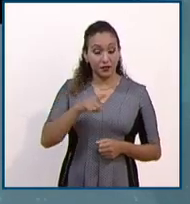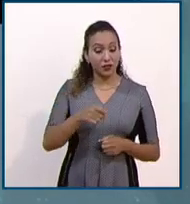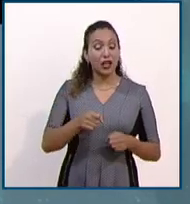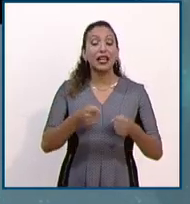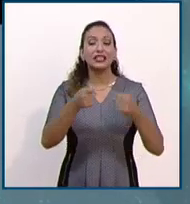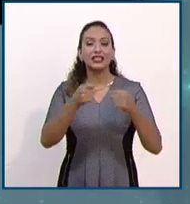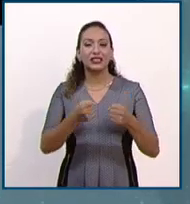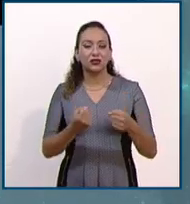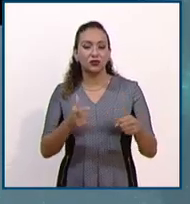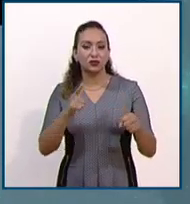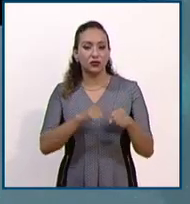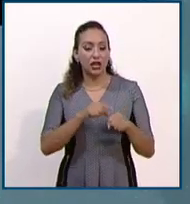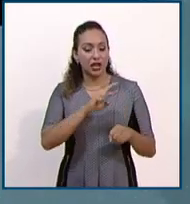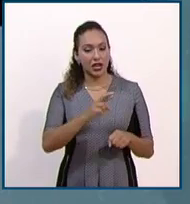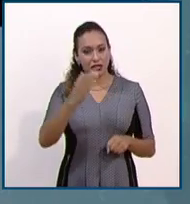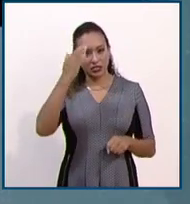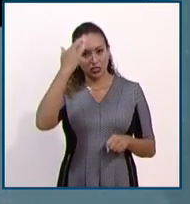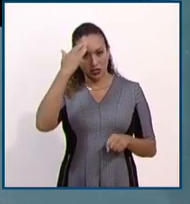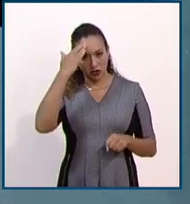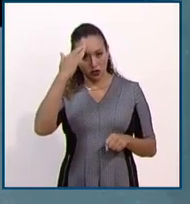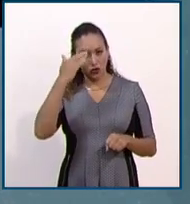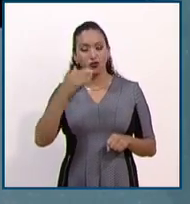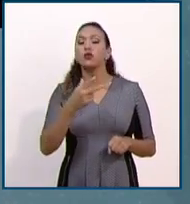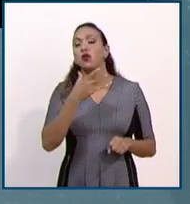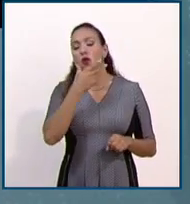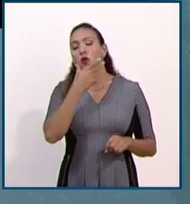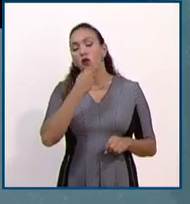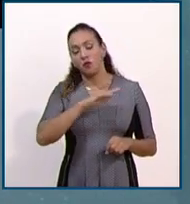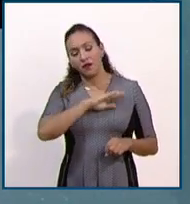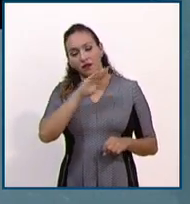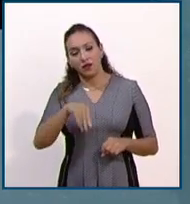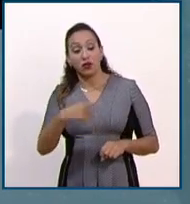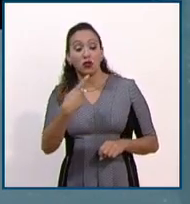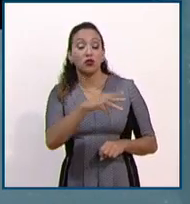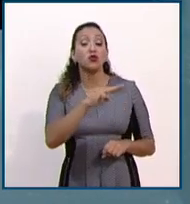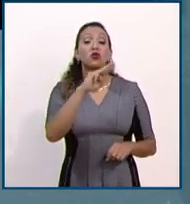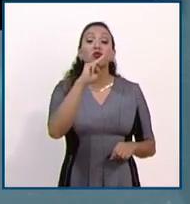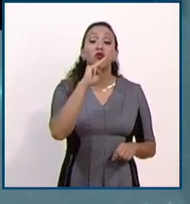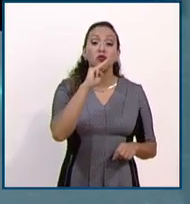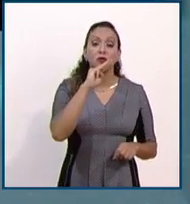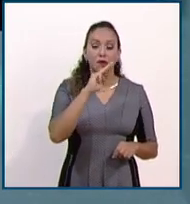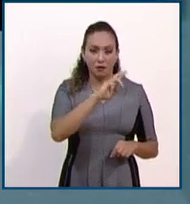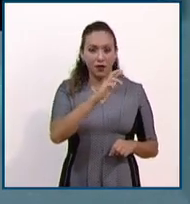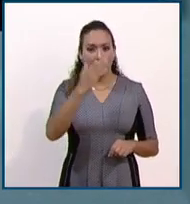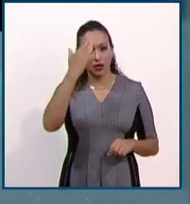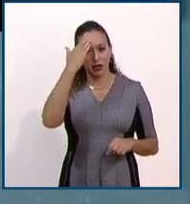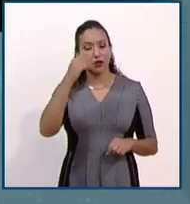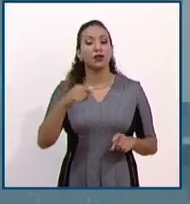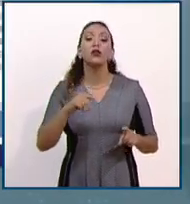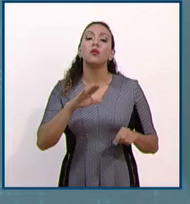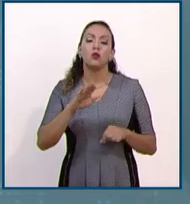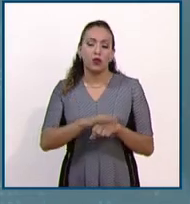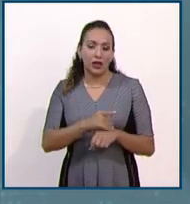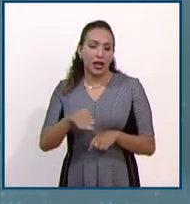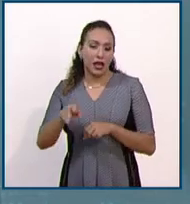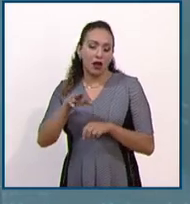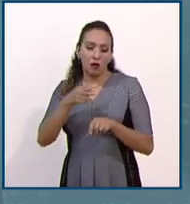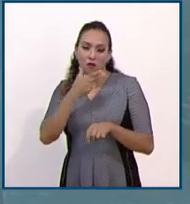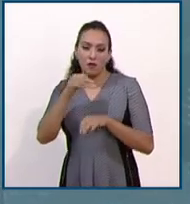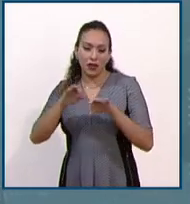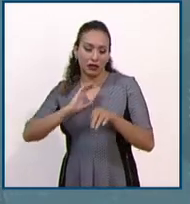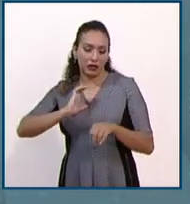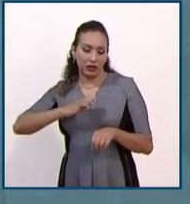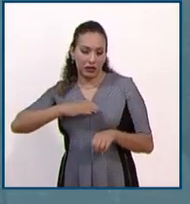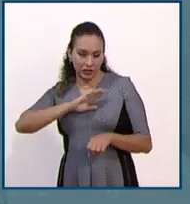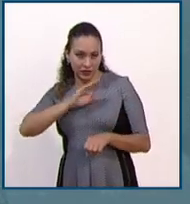a reconocer a la madre de un trabajador en activo que falleció a causa de cáncer como beneficiaria única de los derechos laborales y